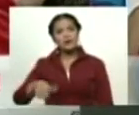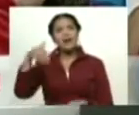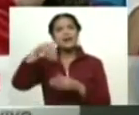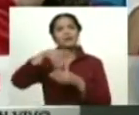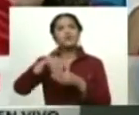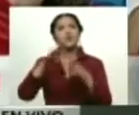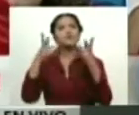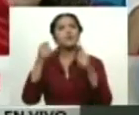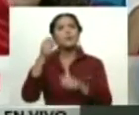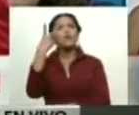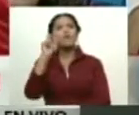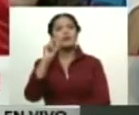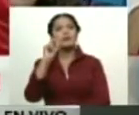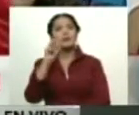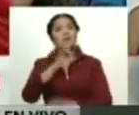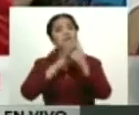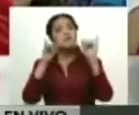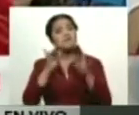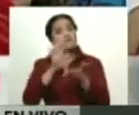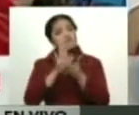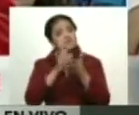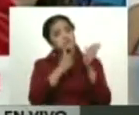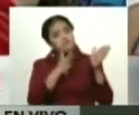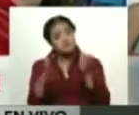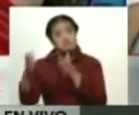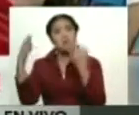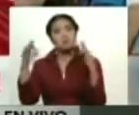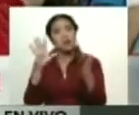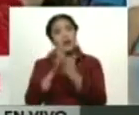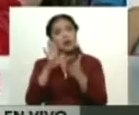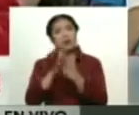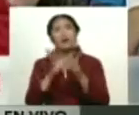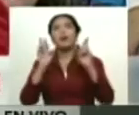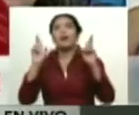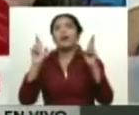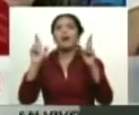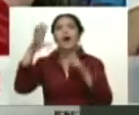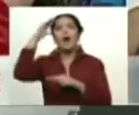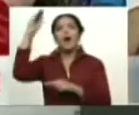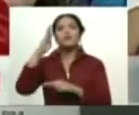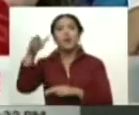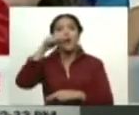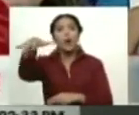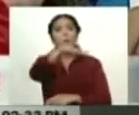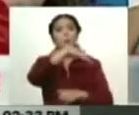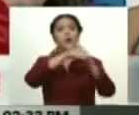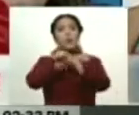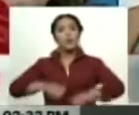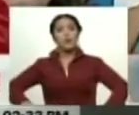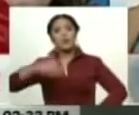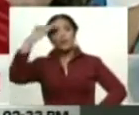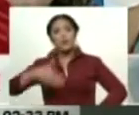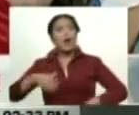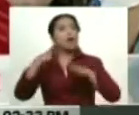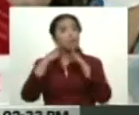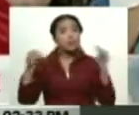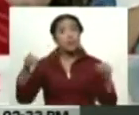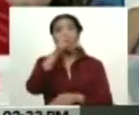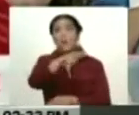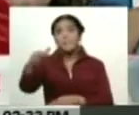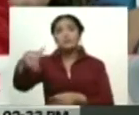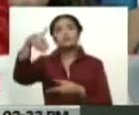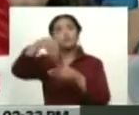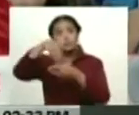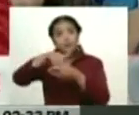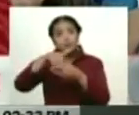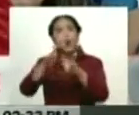20. Felizmente está saliendo bien y ruego a Dios y al pueblo y a la Fuerza Armada y a todos los electores que